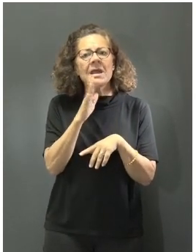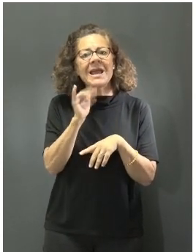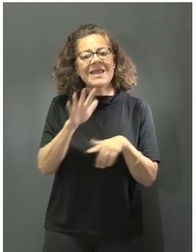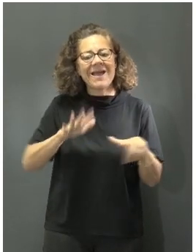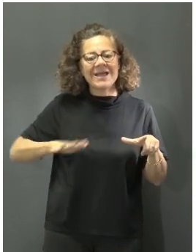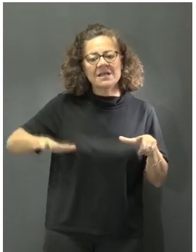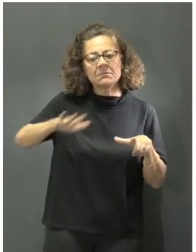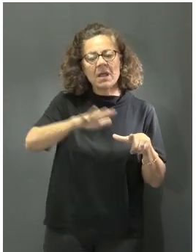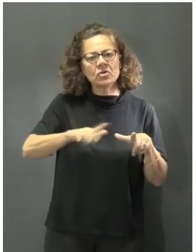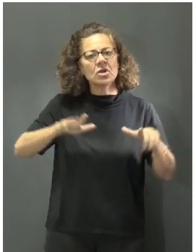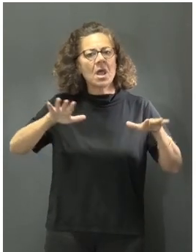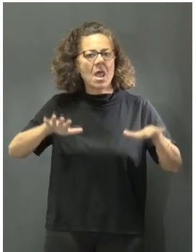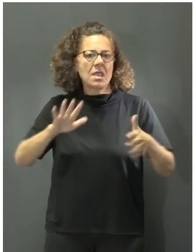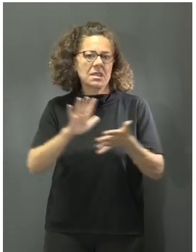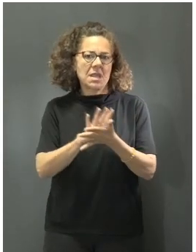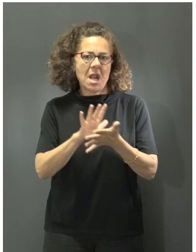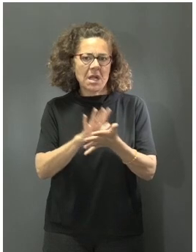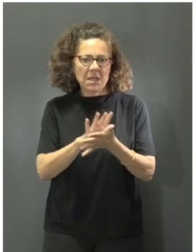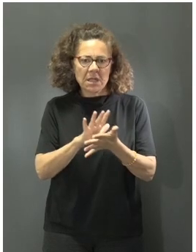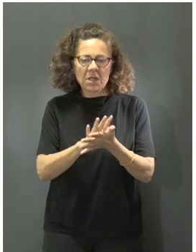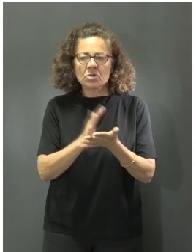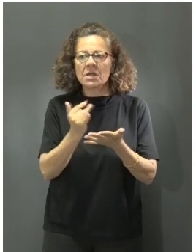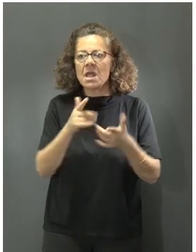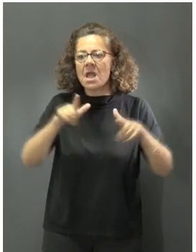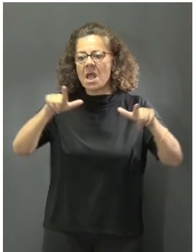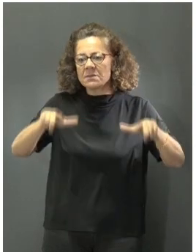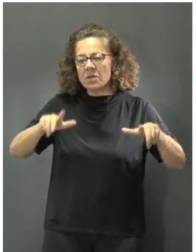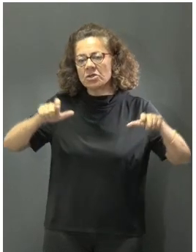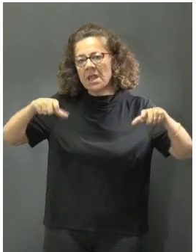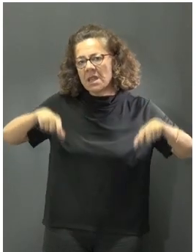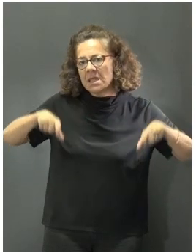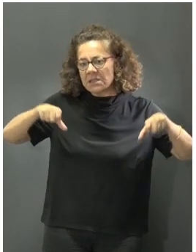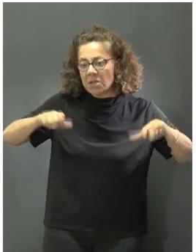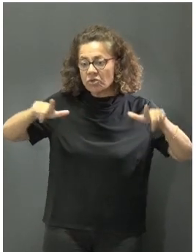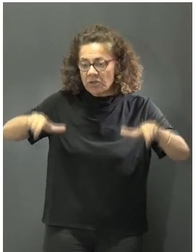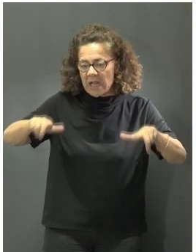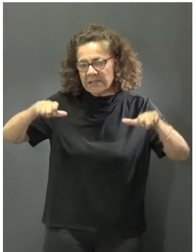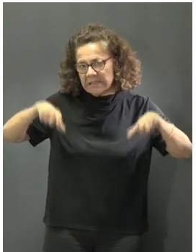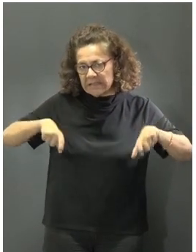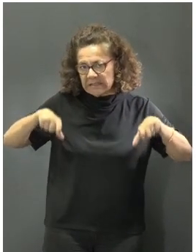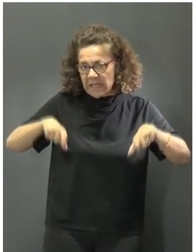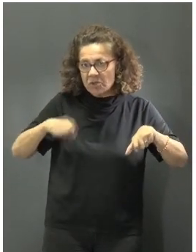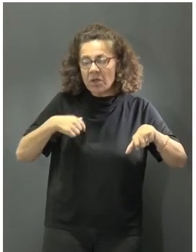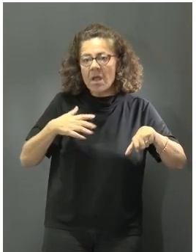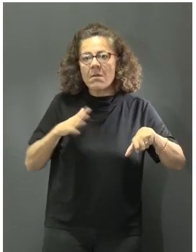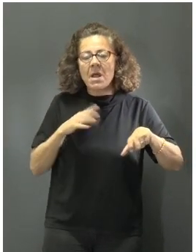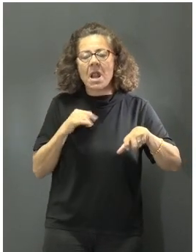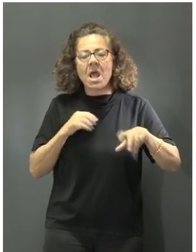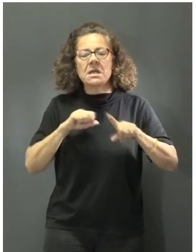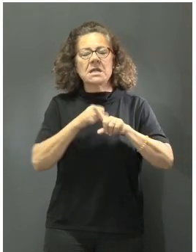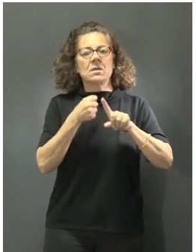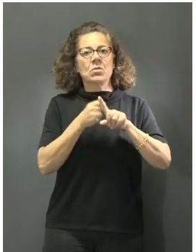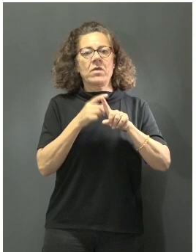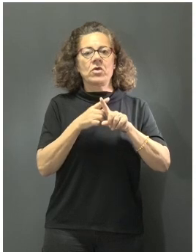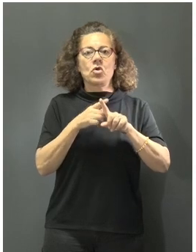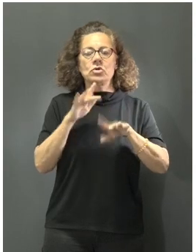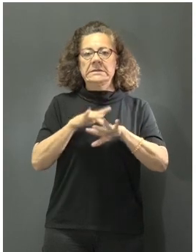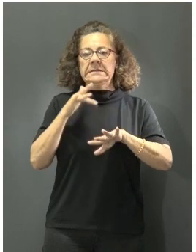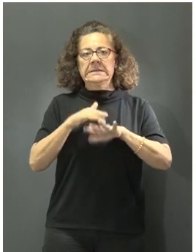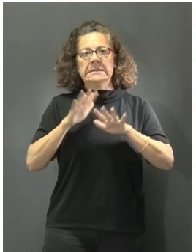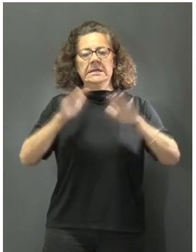espacios tranquilos, ¿no? Y el que haya pues, espacios de descanso, salas de descanso donde la estimulación sensorial sea menos,